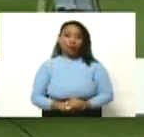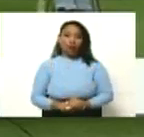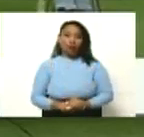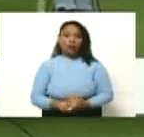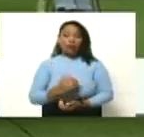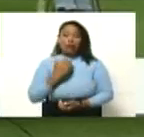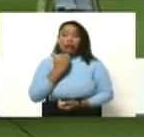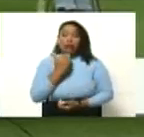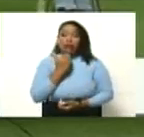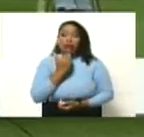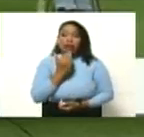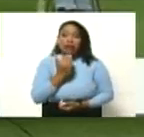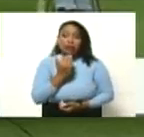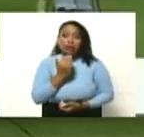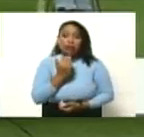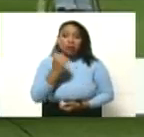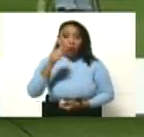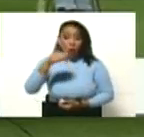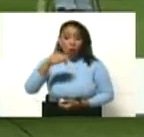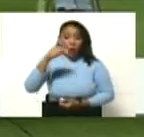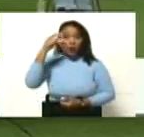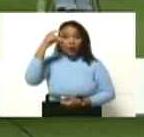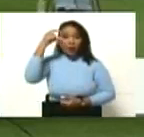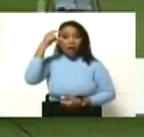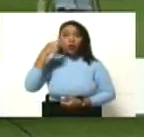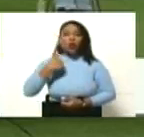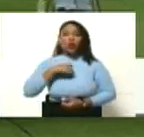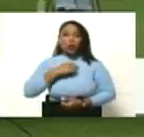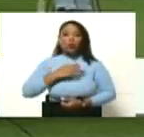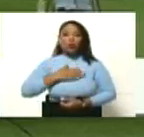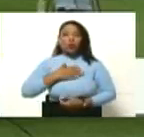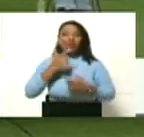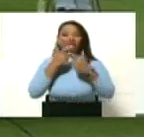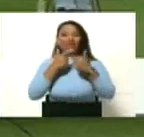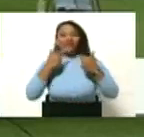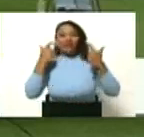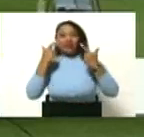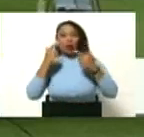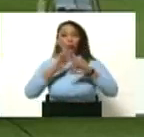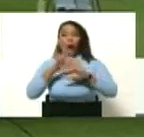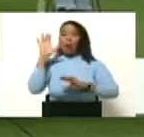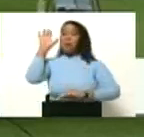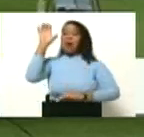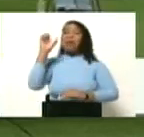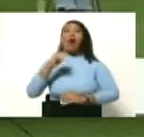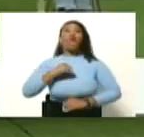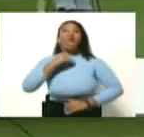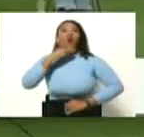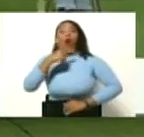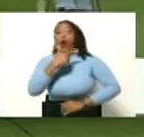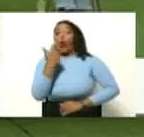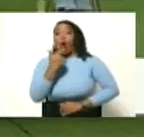Casi. Y hoy día nosotros podemos sonreír. No es que el mapa está lleno de izquierda,